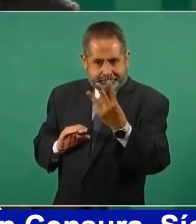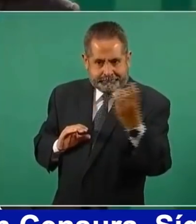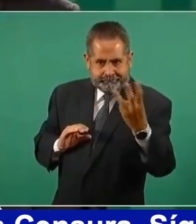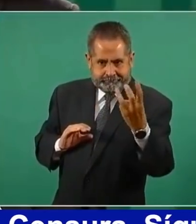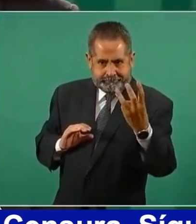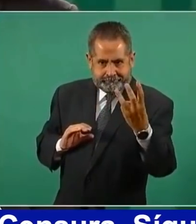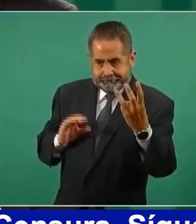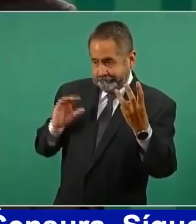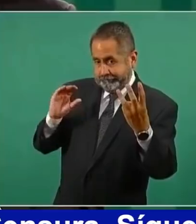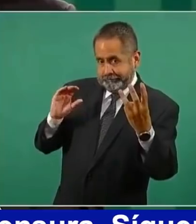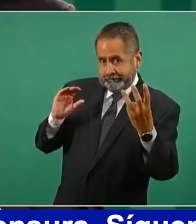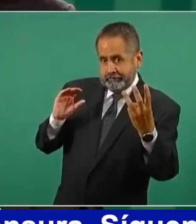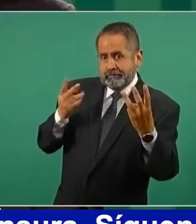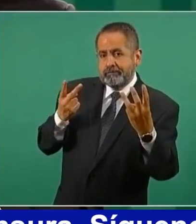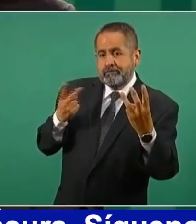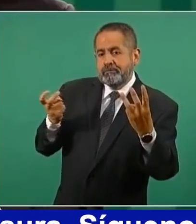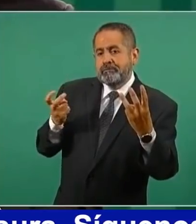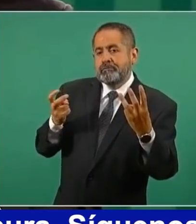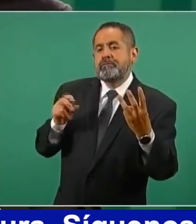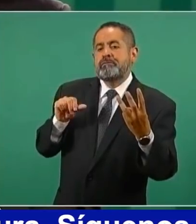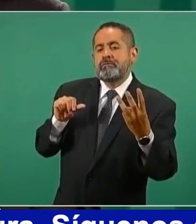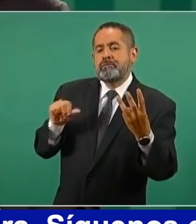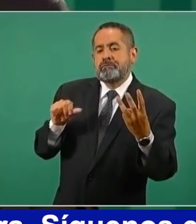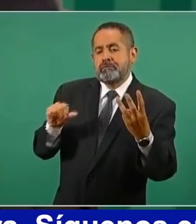ya tenemos